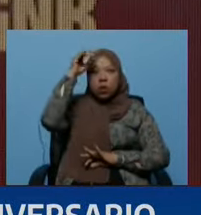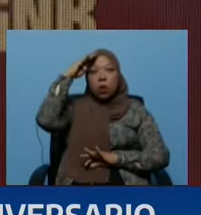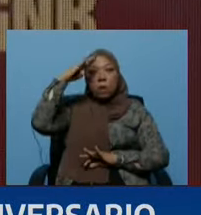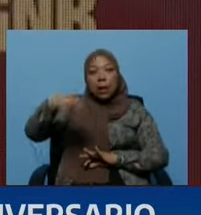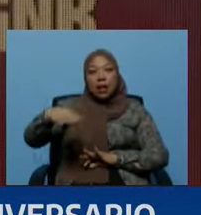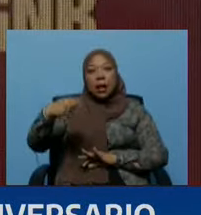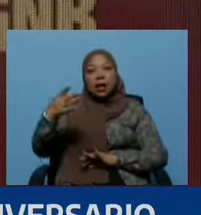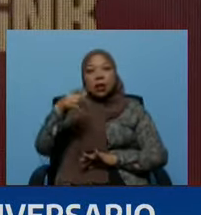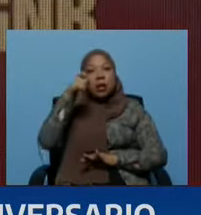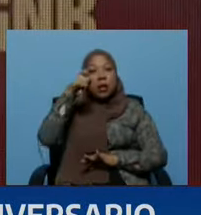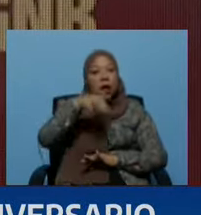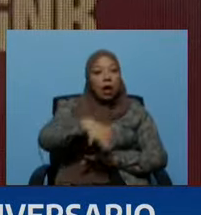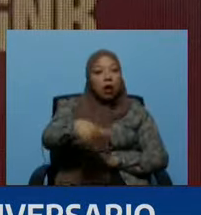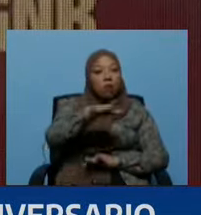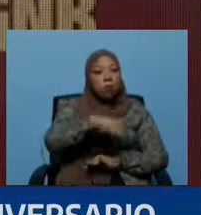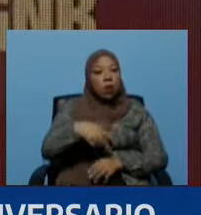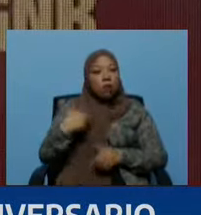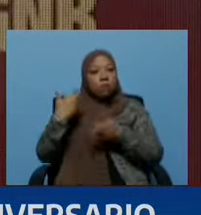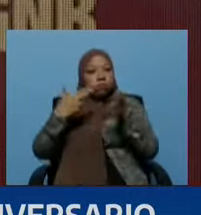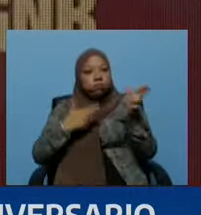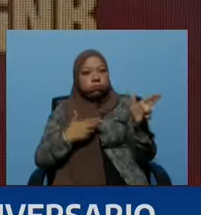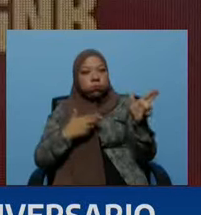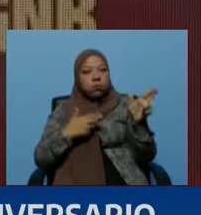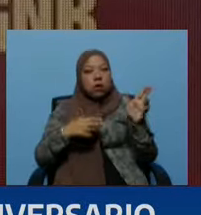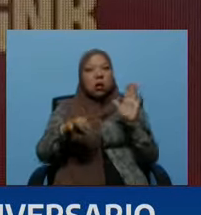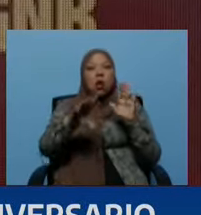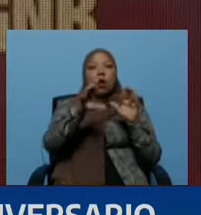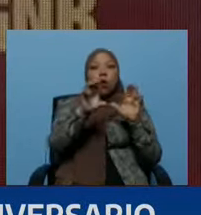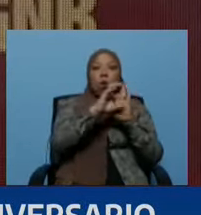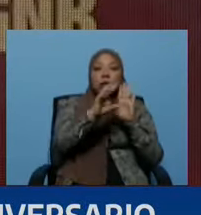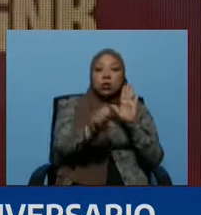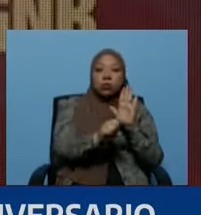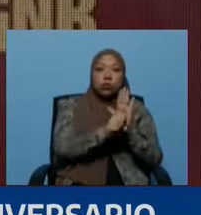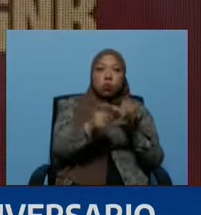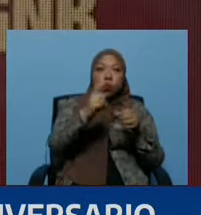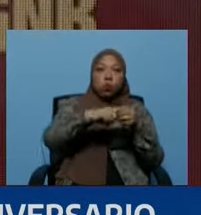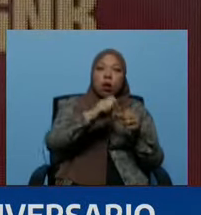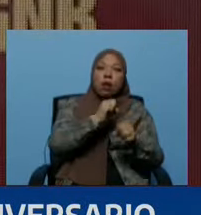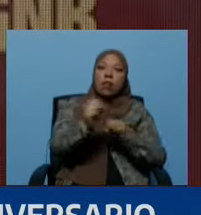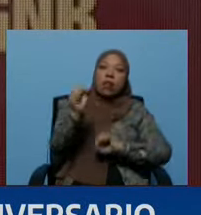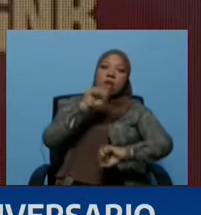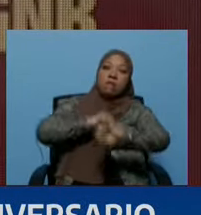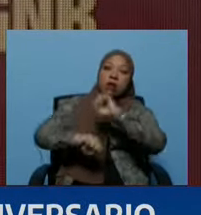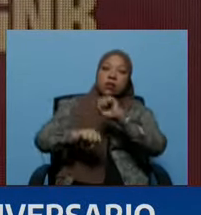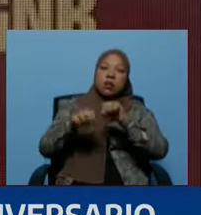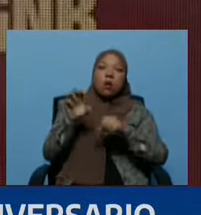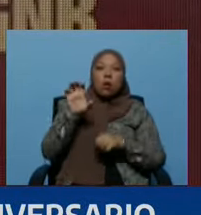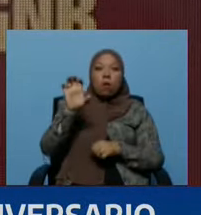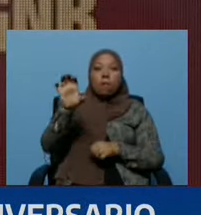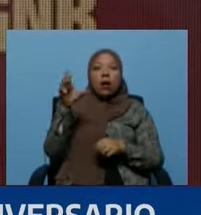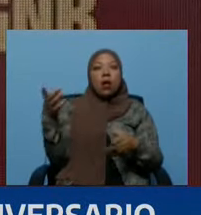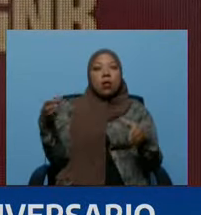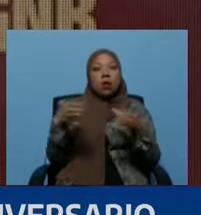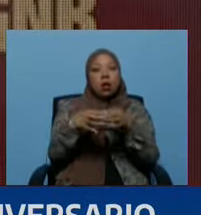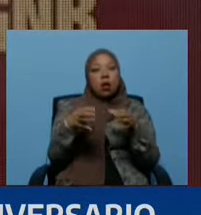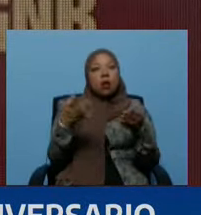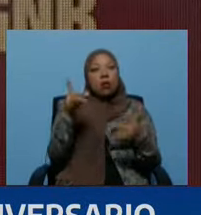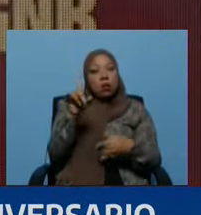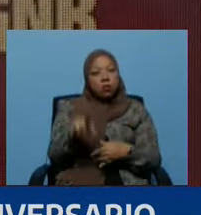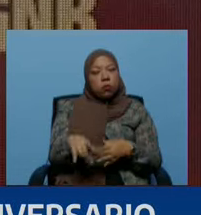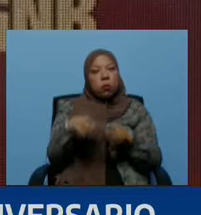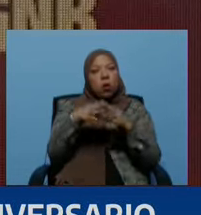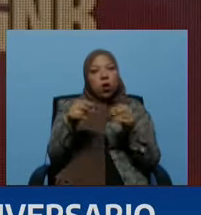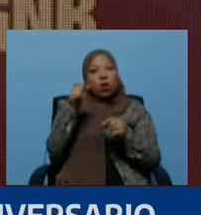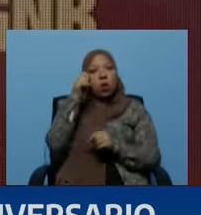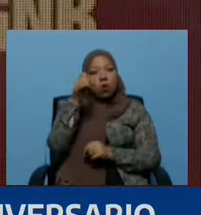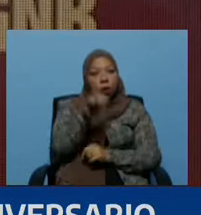armas, una obligación constitucional, la defensa de la patria por parte de todo